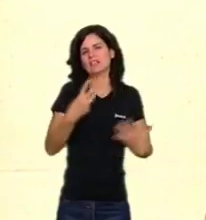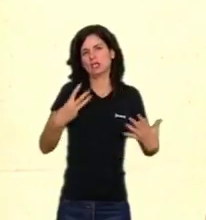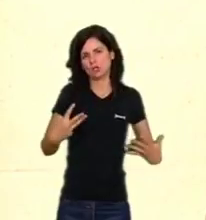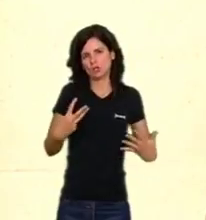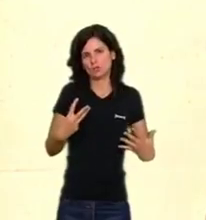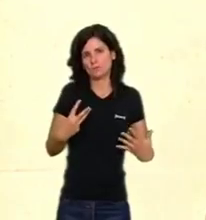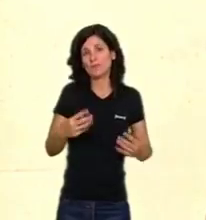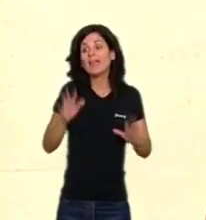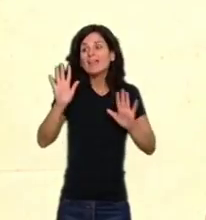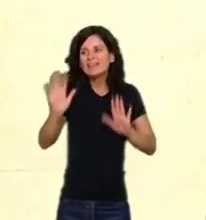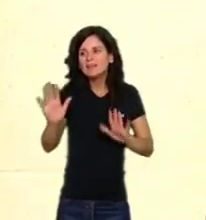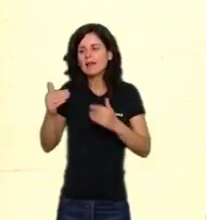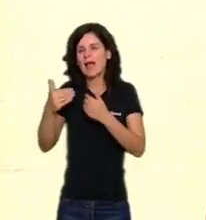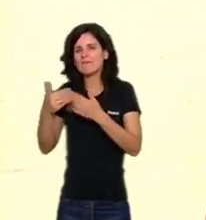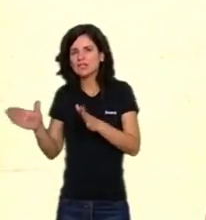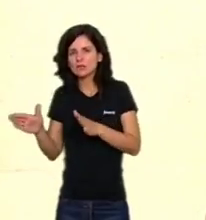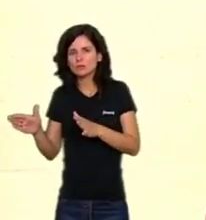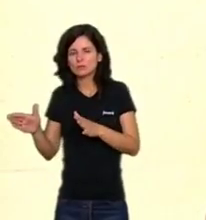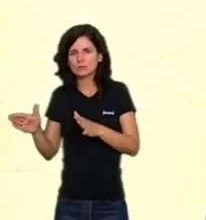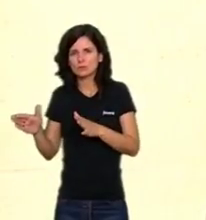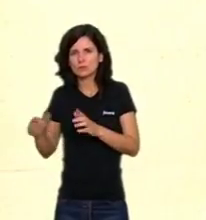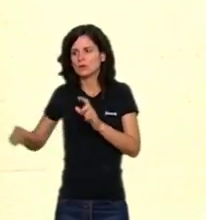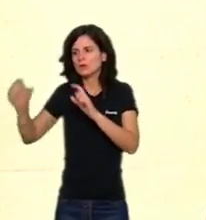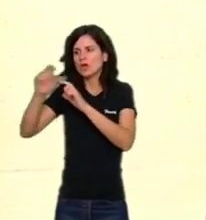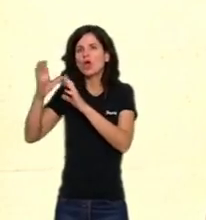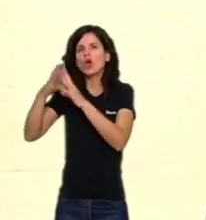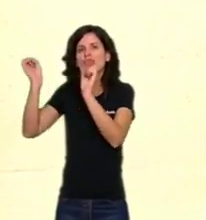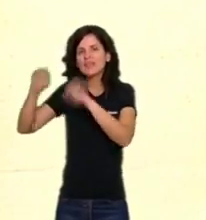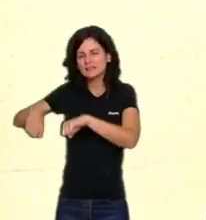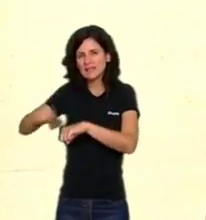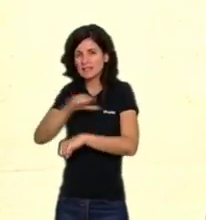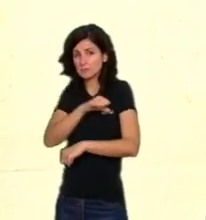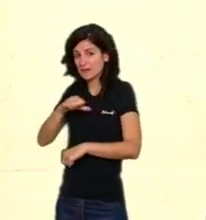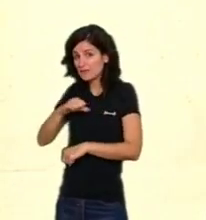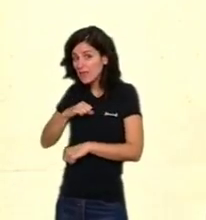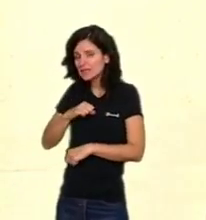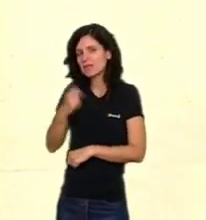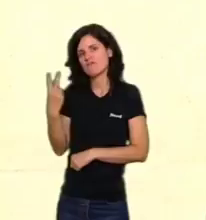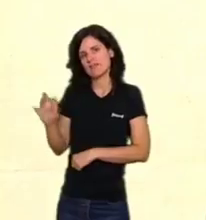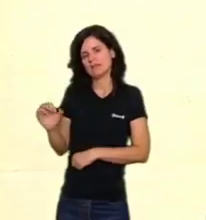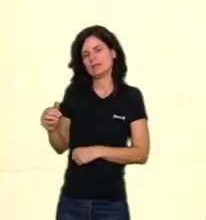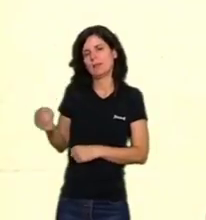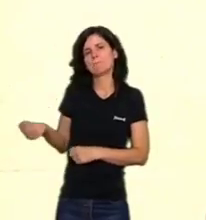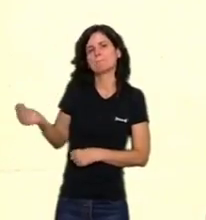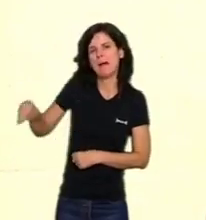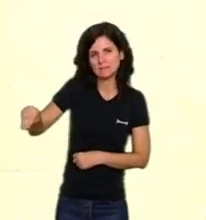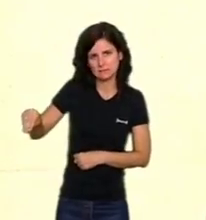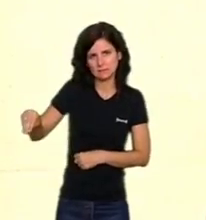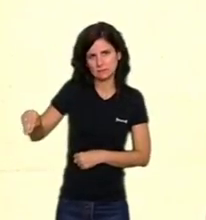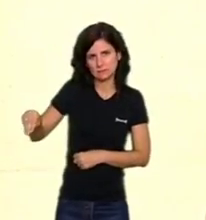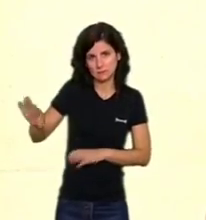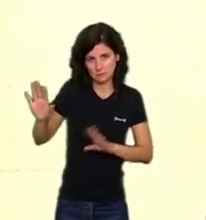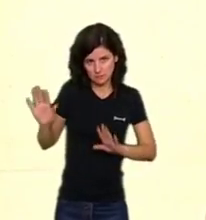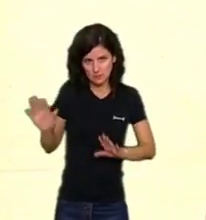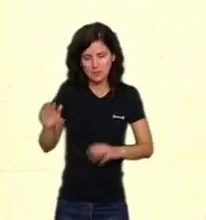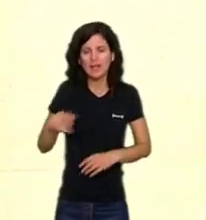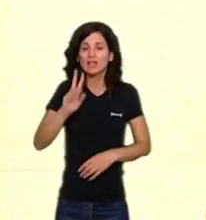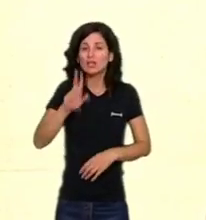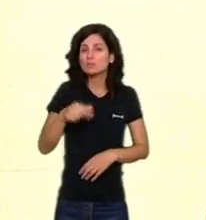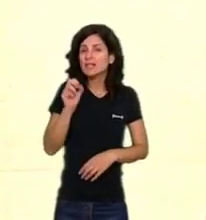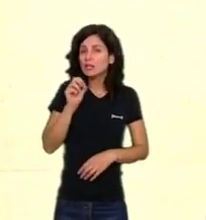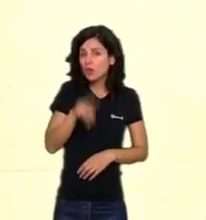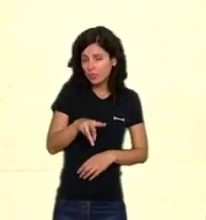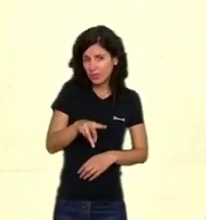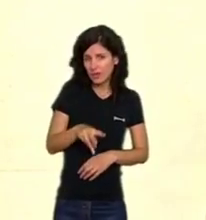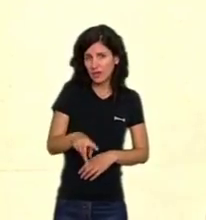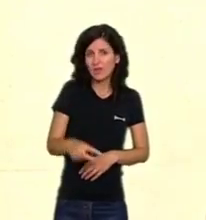abrió 20 plazas privadas concertadas. Por tanto, en el curso 2012-2013 hubo una